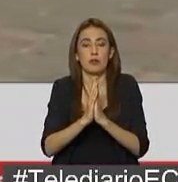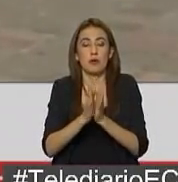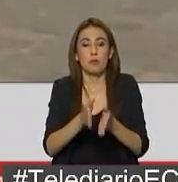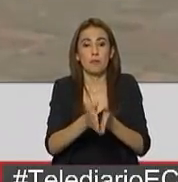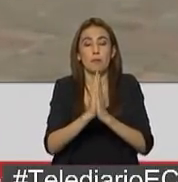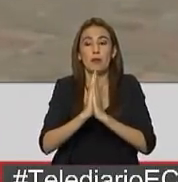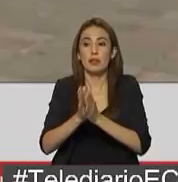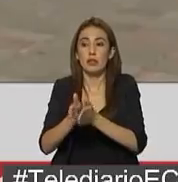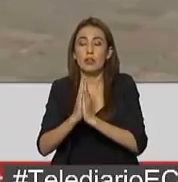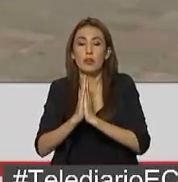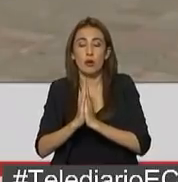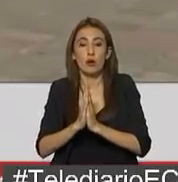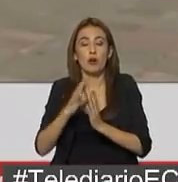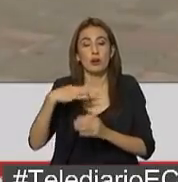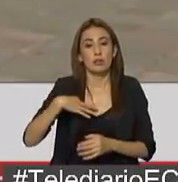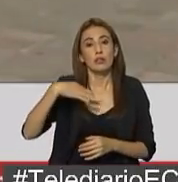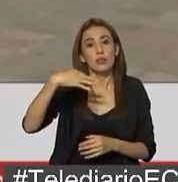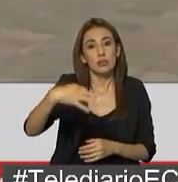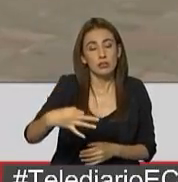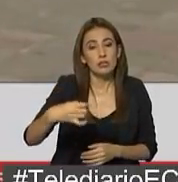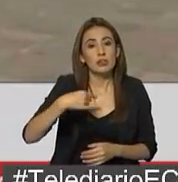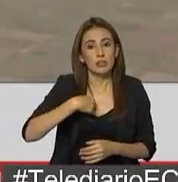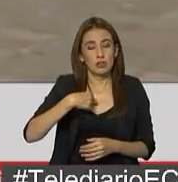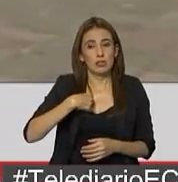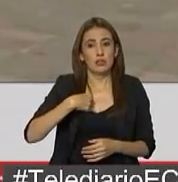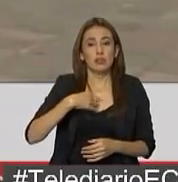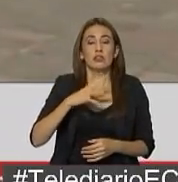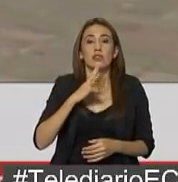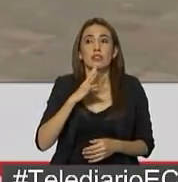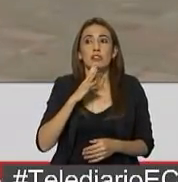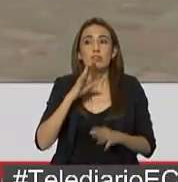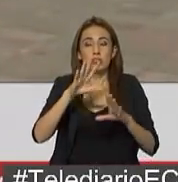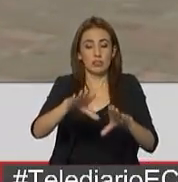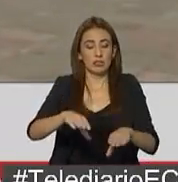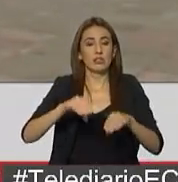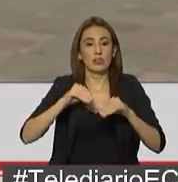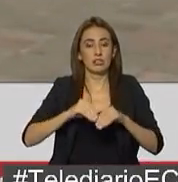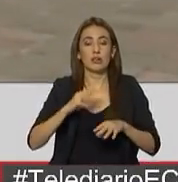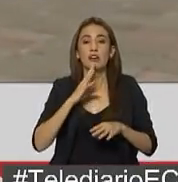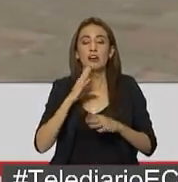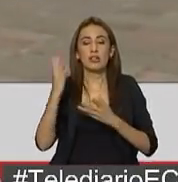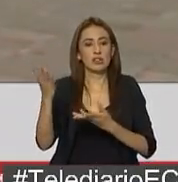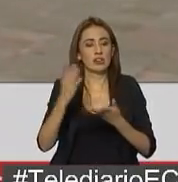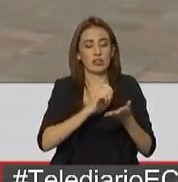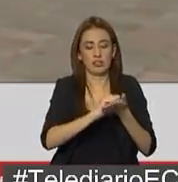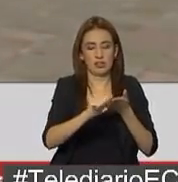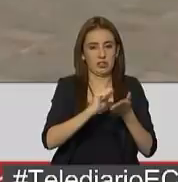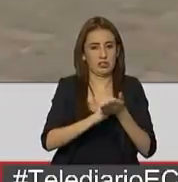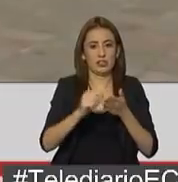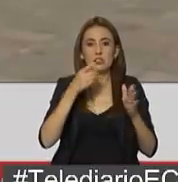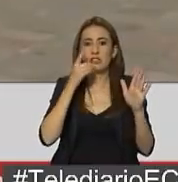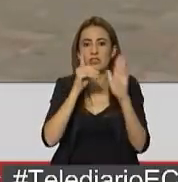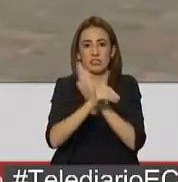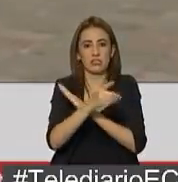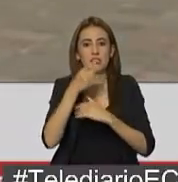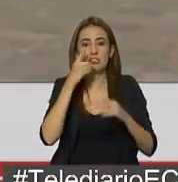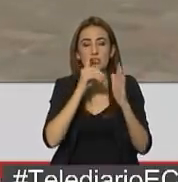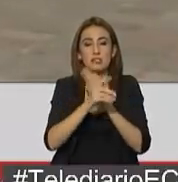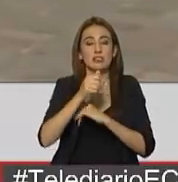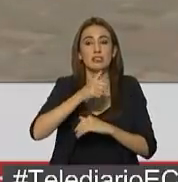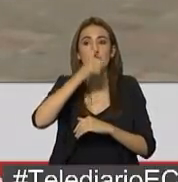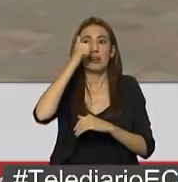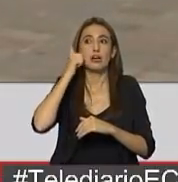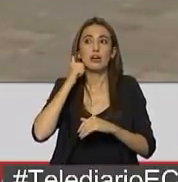forma personal y voluntaria se le tome su versión con respecto a la denuncia realizada el día de